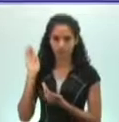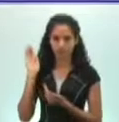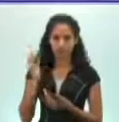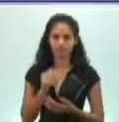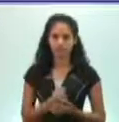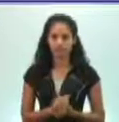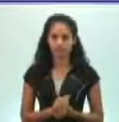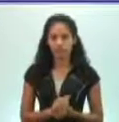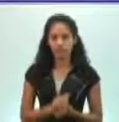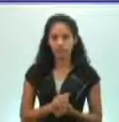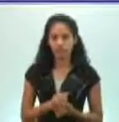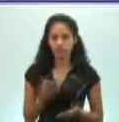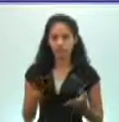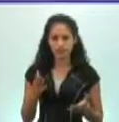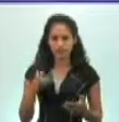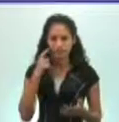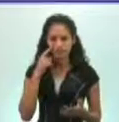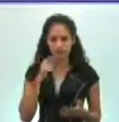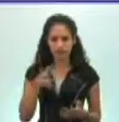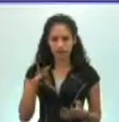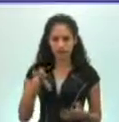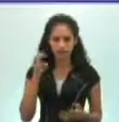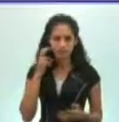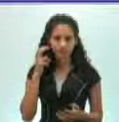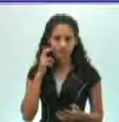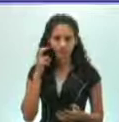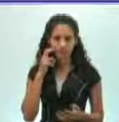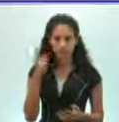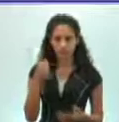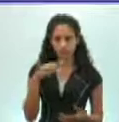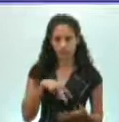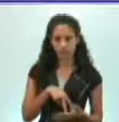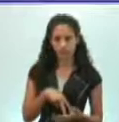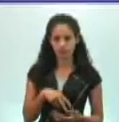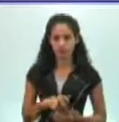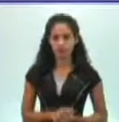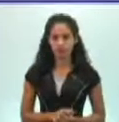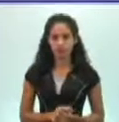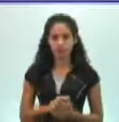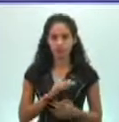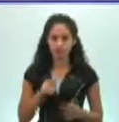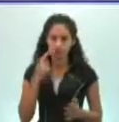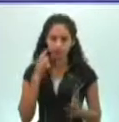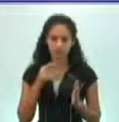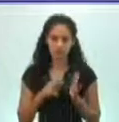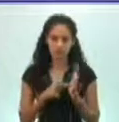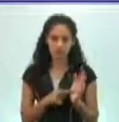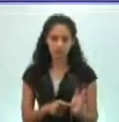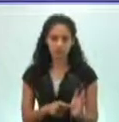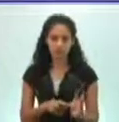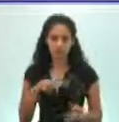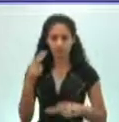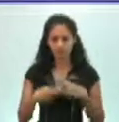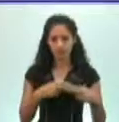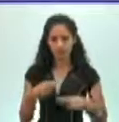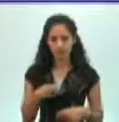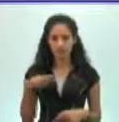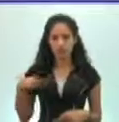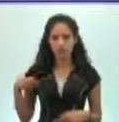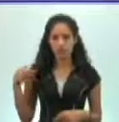el comportamiento de flujo de pasajeros en una parada, ya que refleja lo que estuvo haciendo el